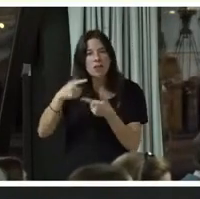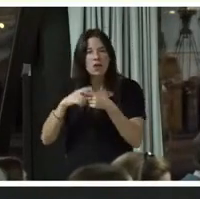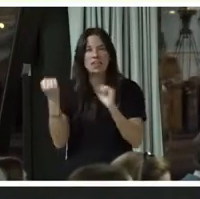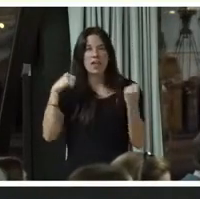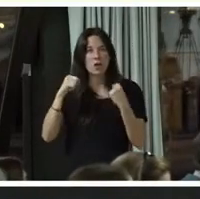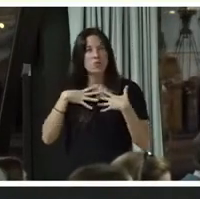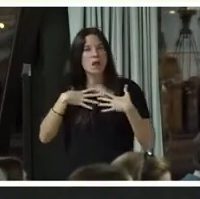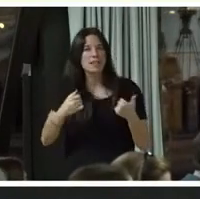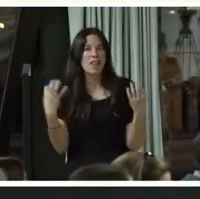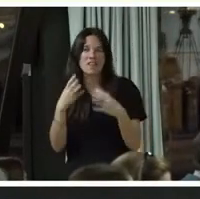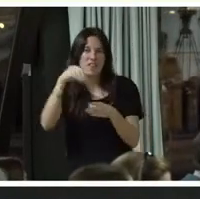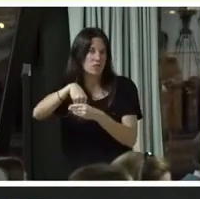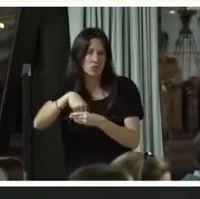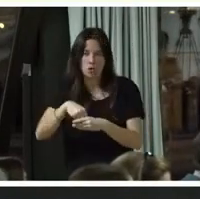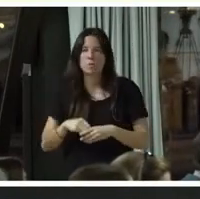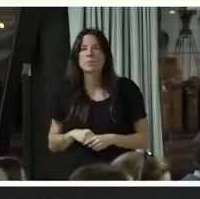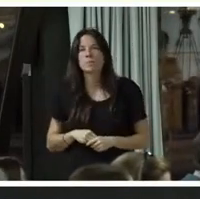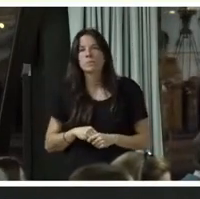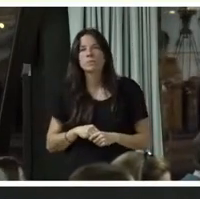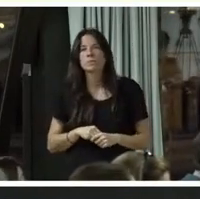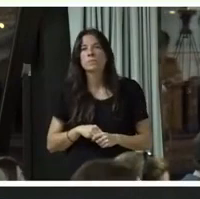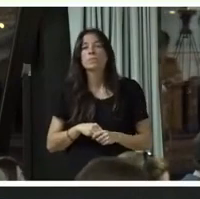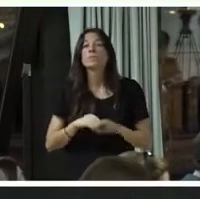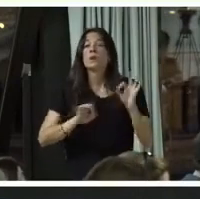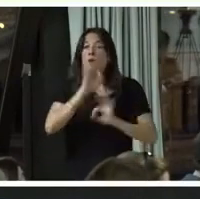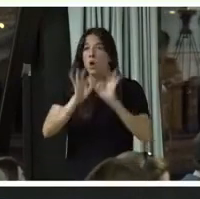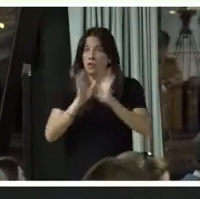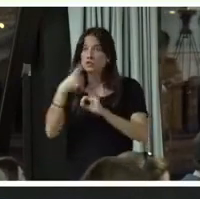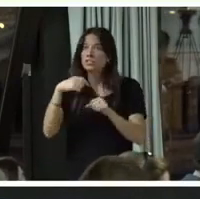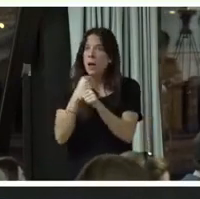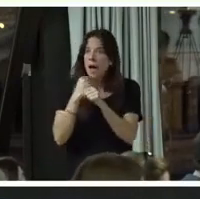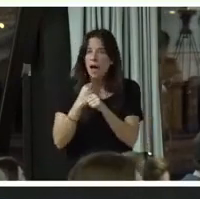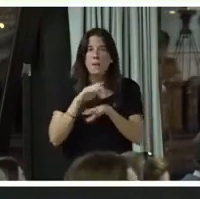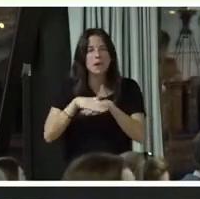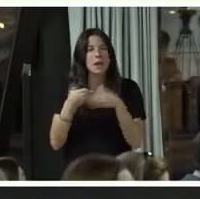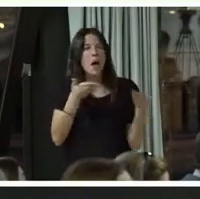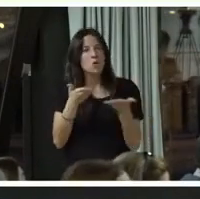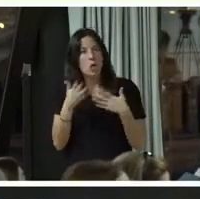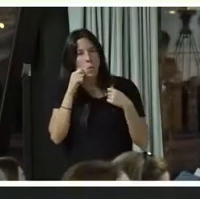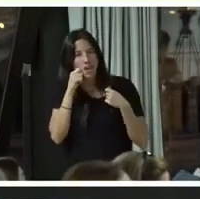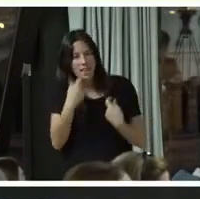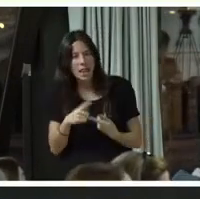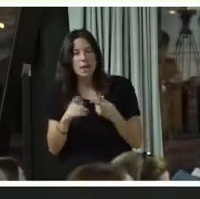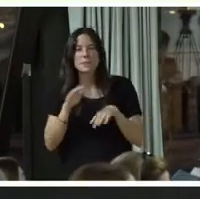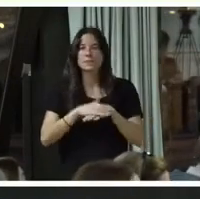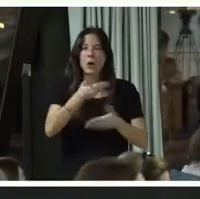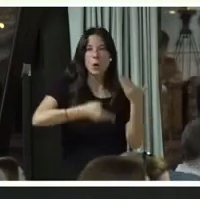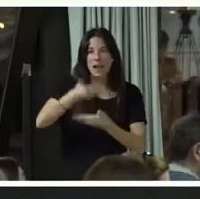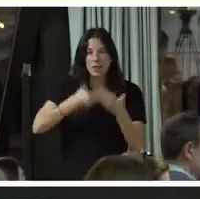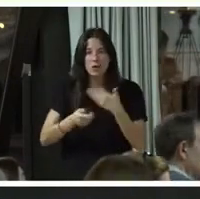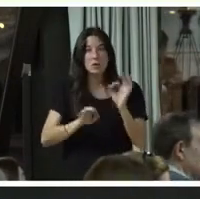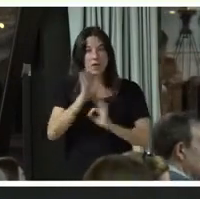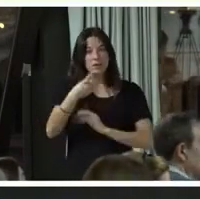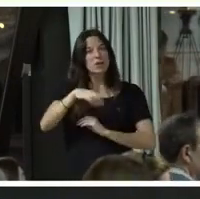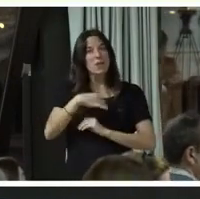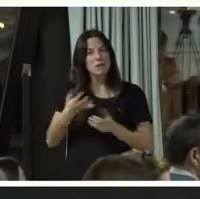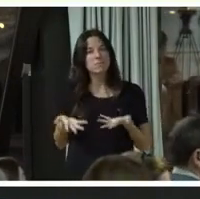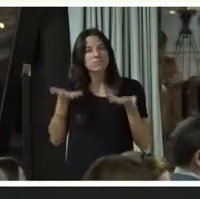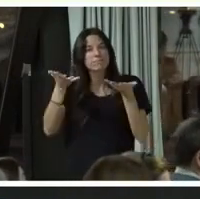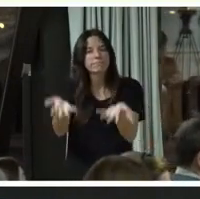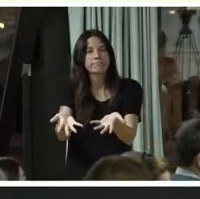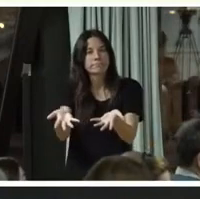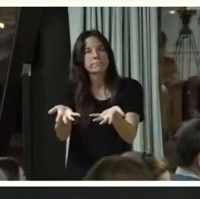acción humanitaria y las organizaciones que trabajamos en ayuda humanitaria en cooperación tenemos que ponernos al servicio de